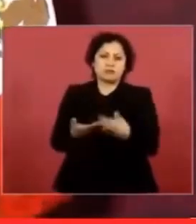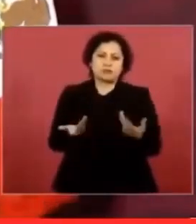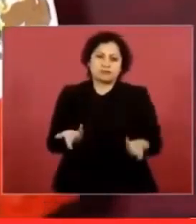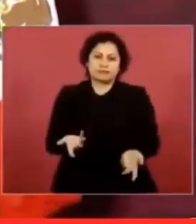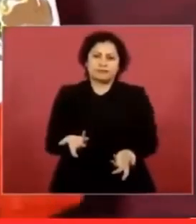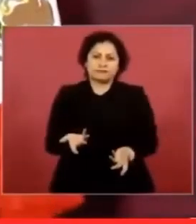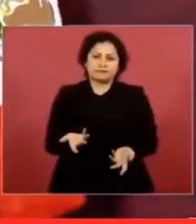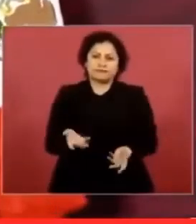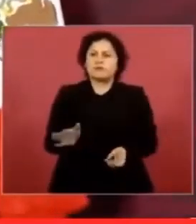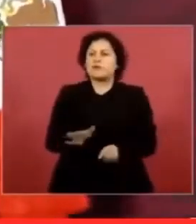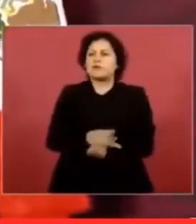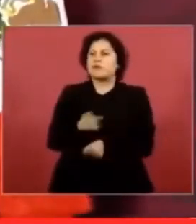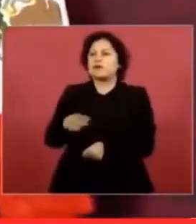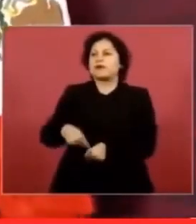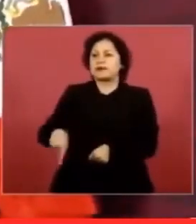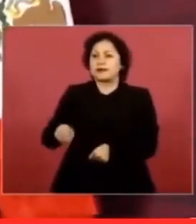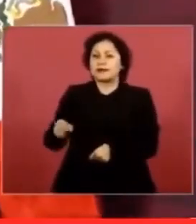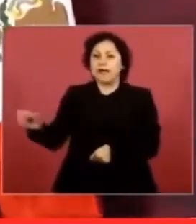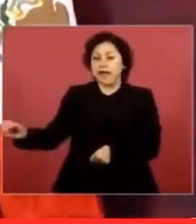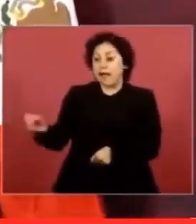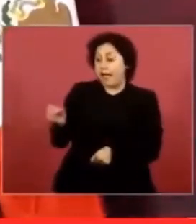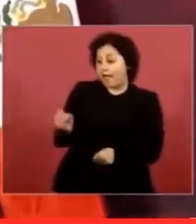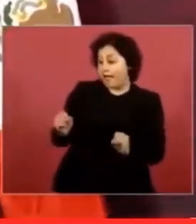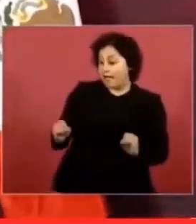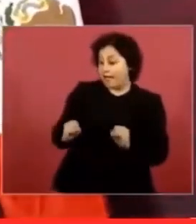iba a haber honestidad y transparencia.